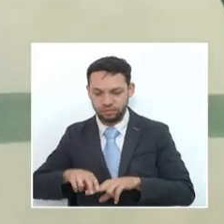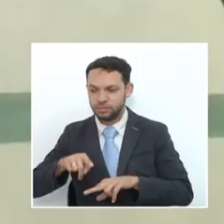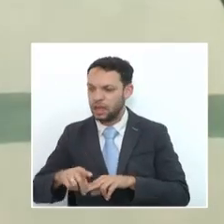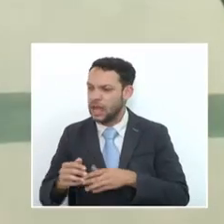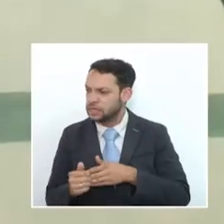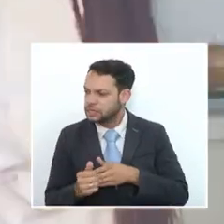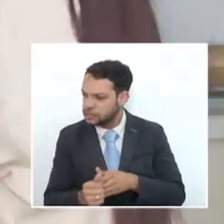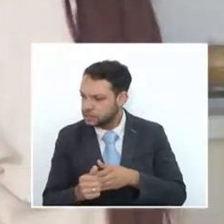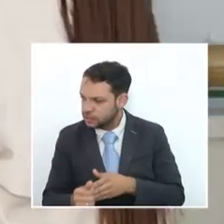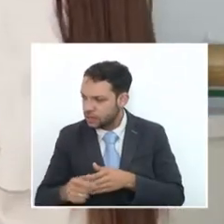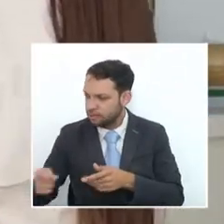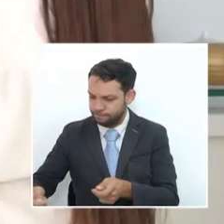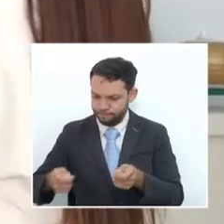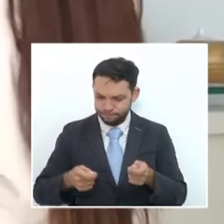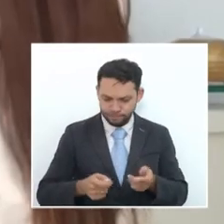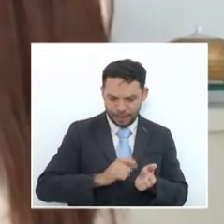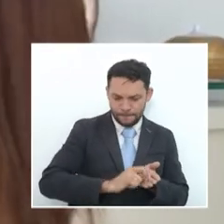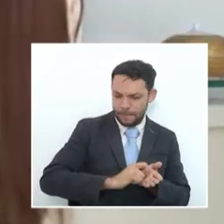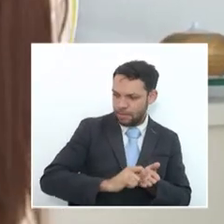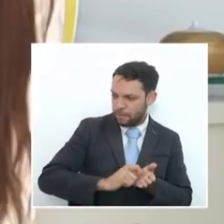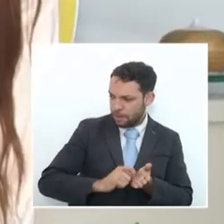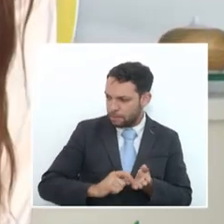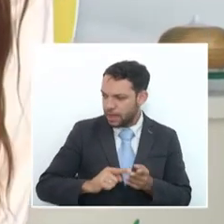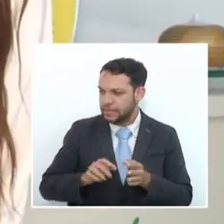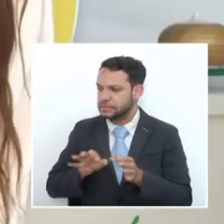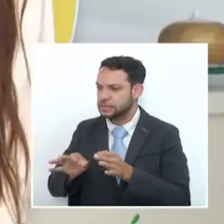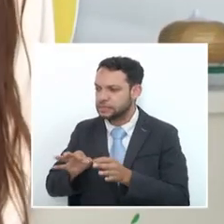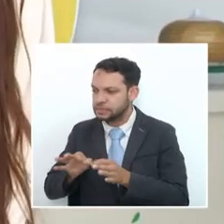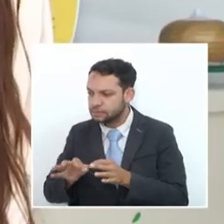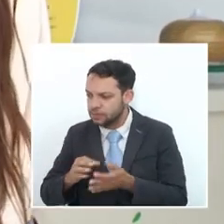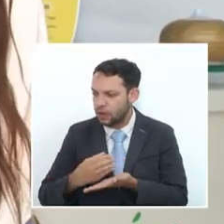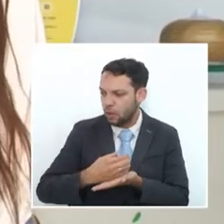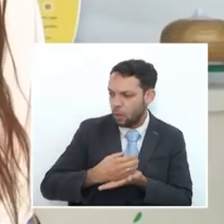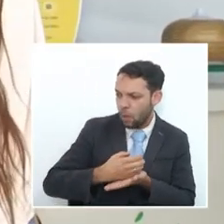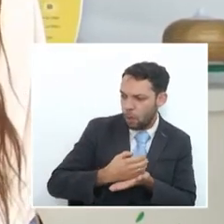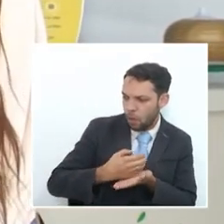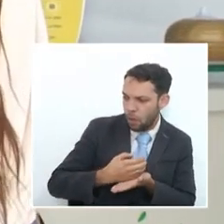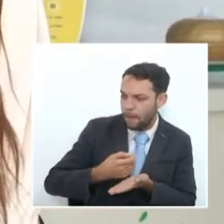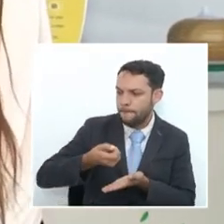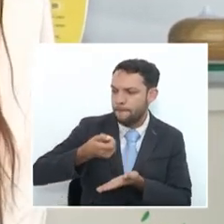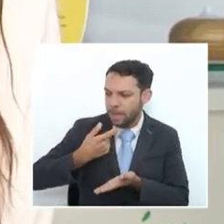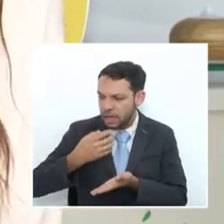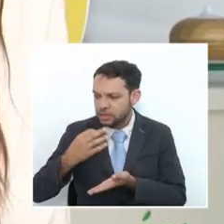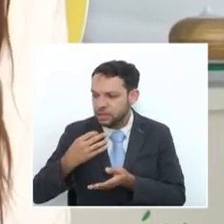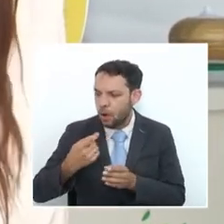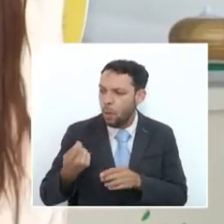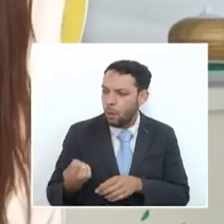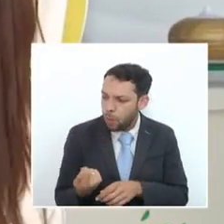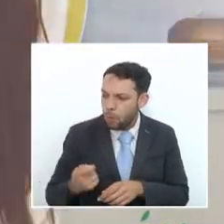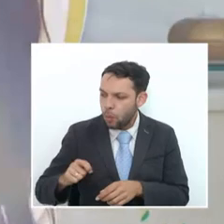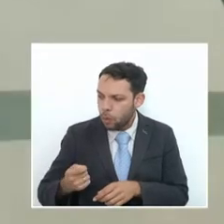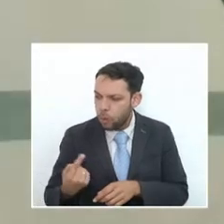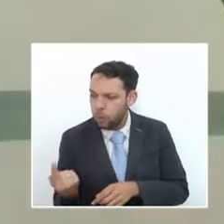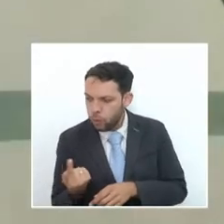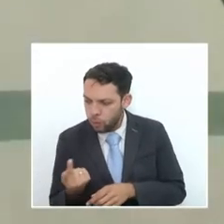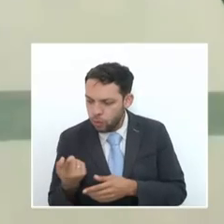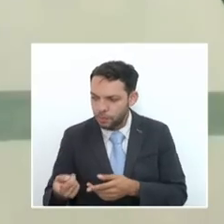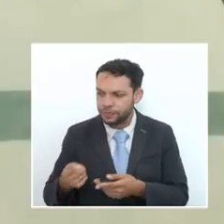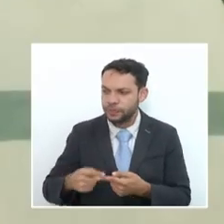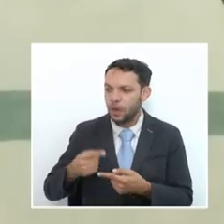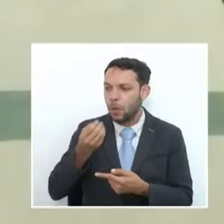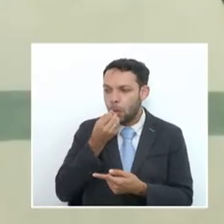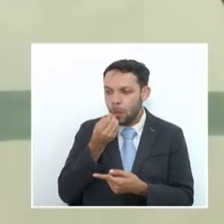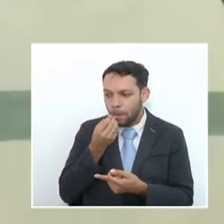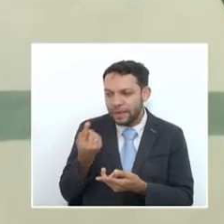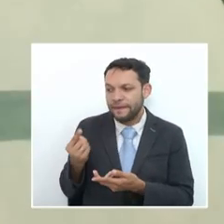paciente cuando salen, para explicarle lo de los productos y qué deben de comer ese día y qué no deben de comer,